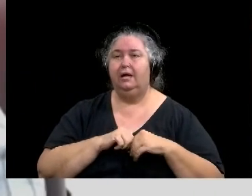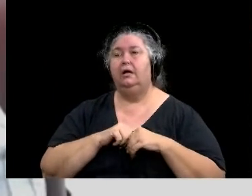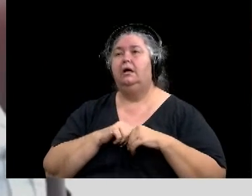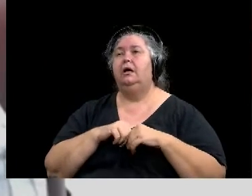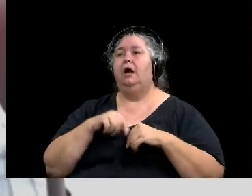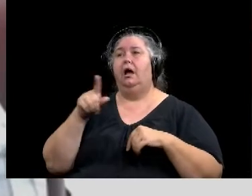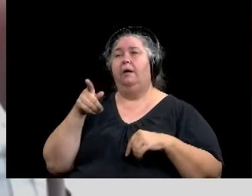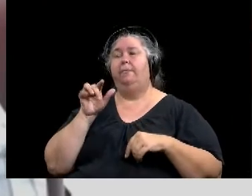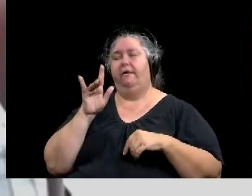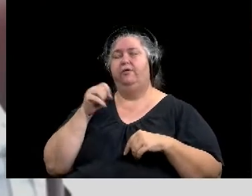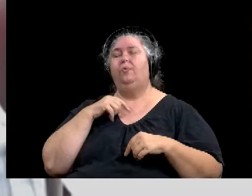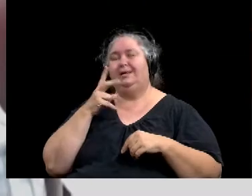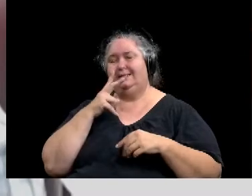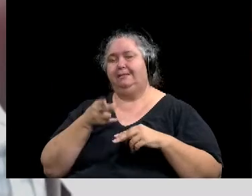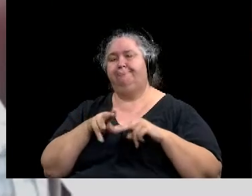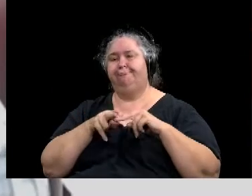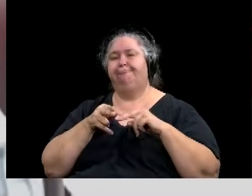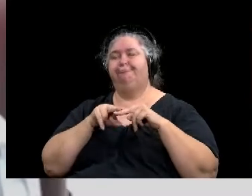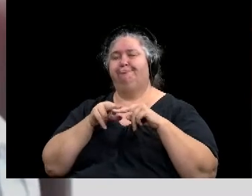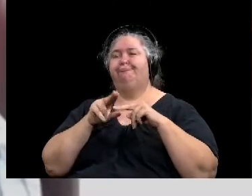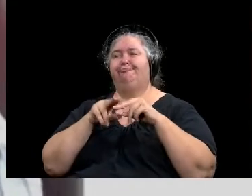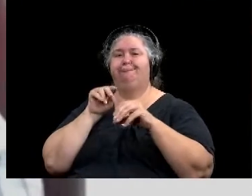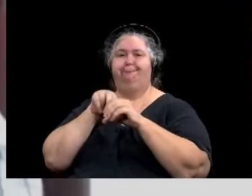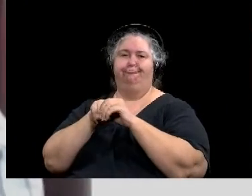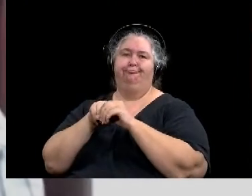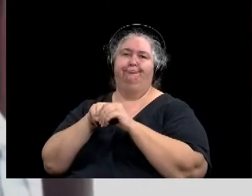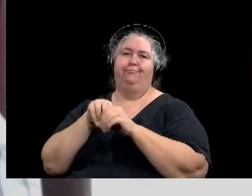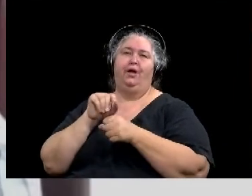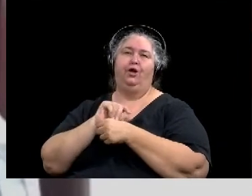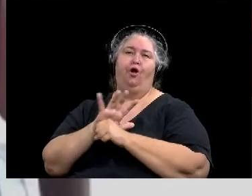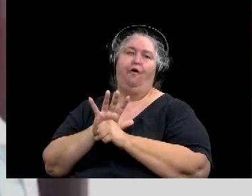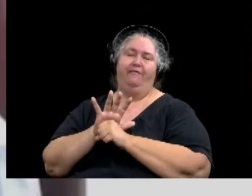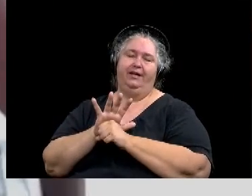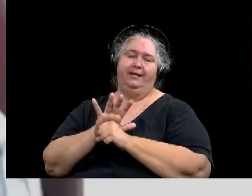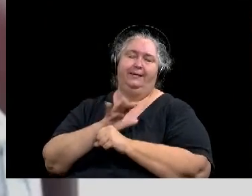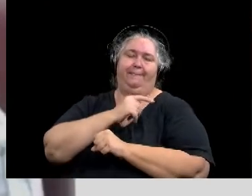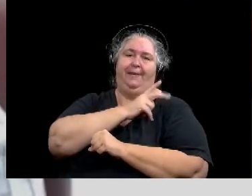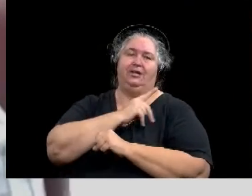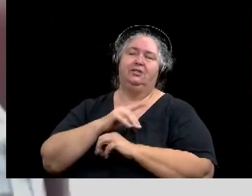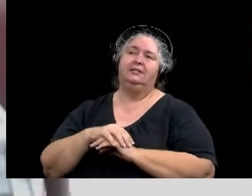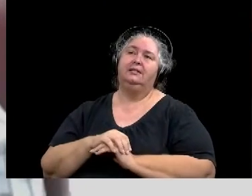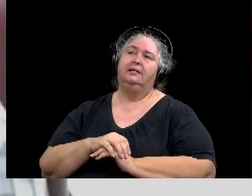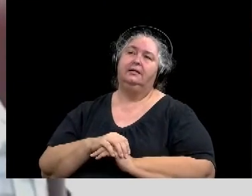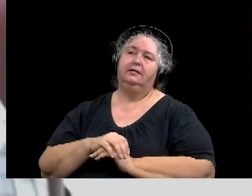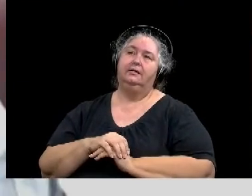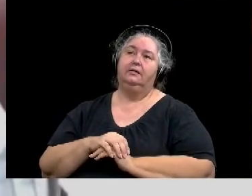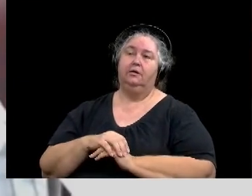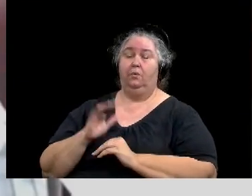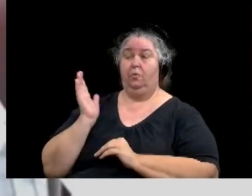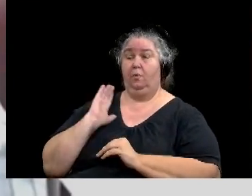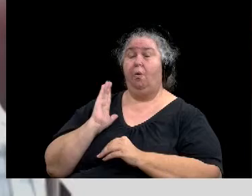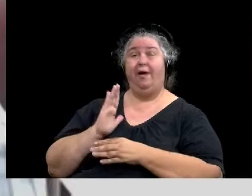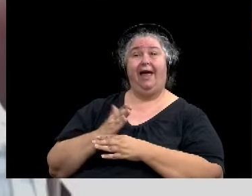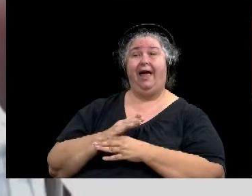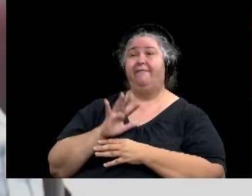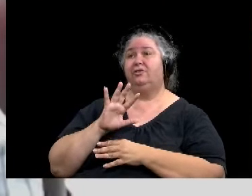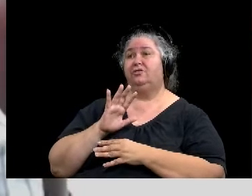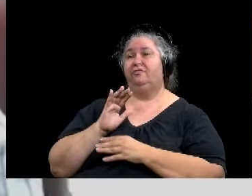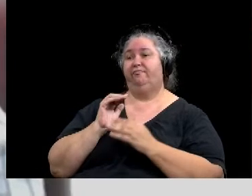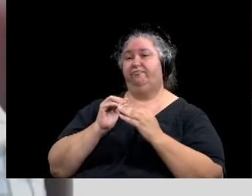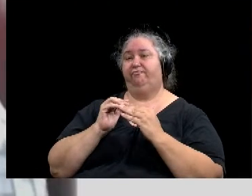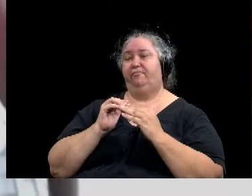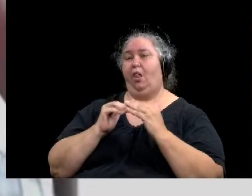muy responsablemente hemos visto muchos pacientes en los menos de